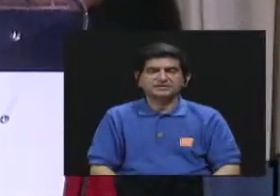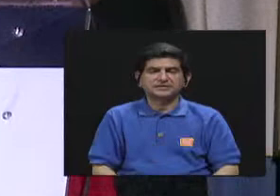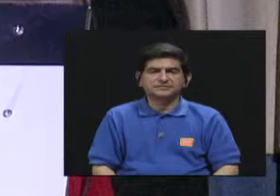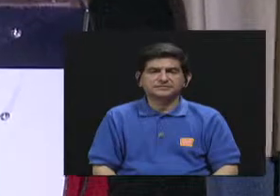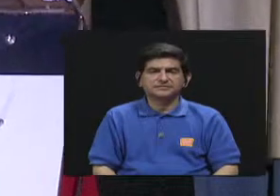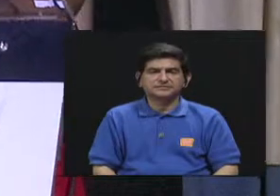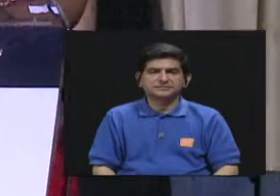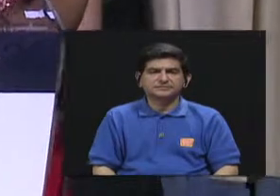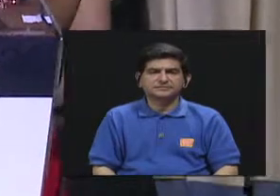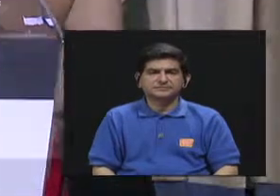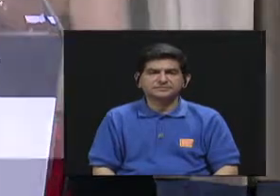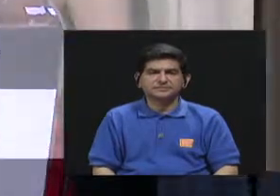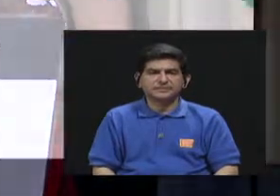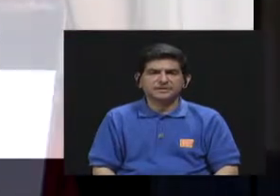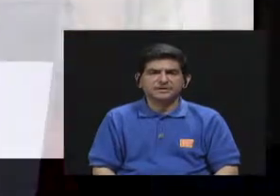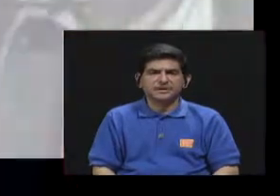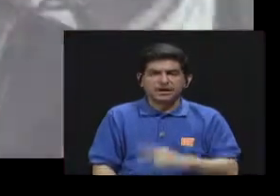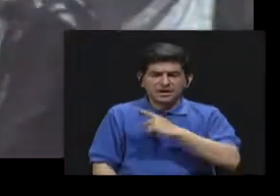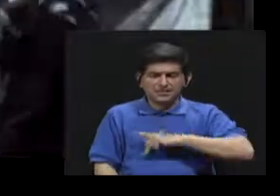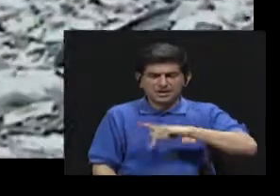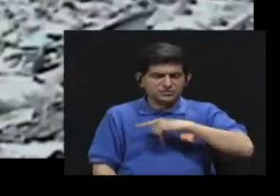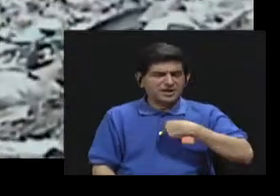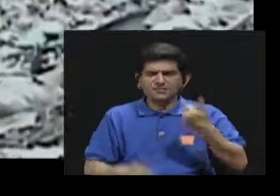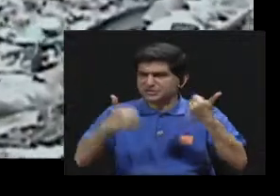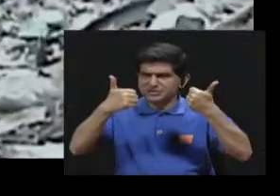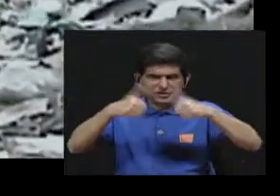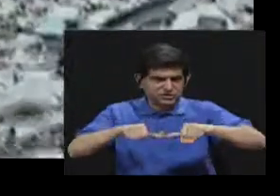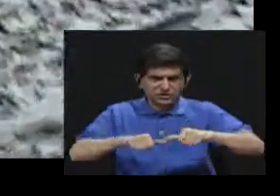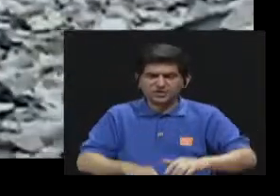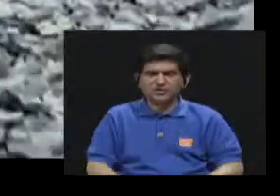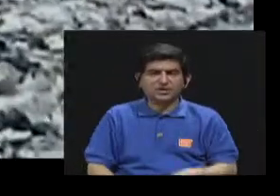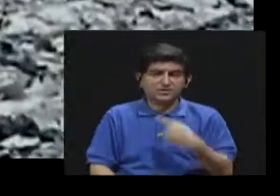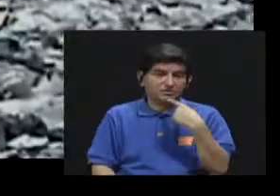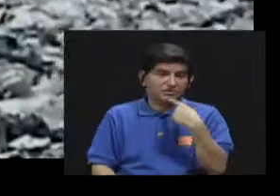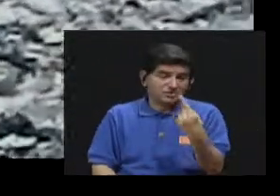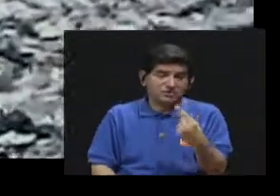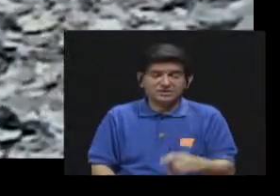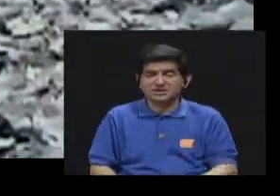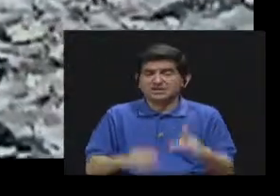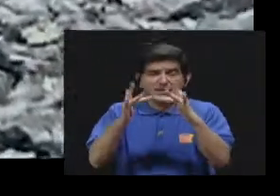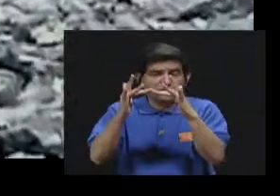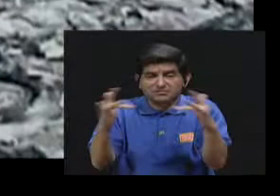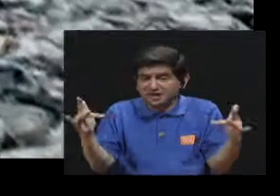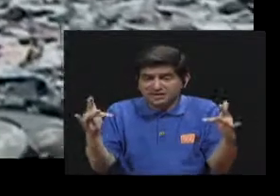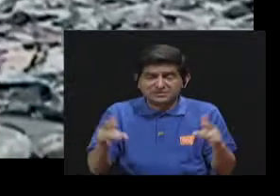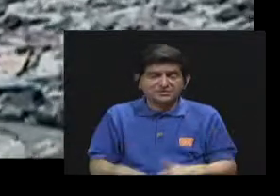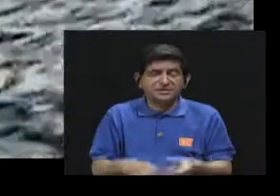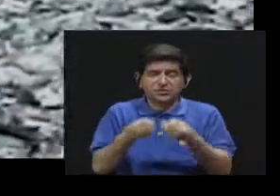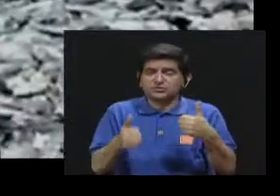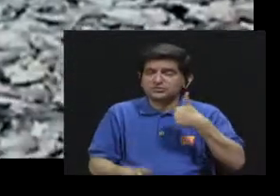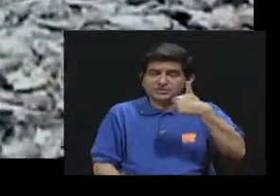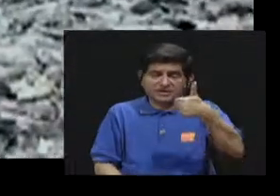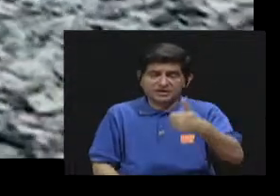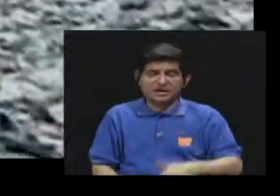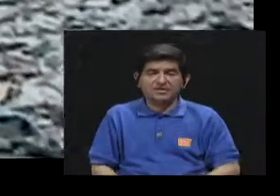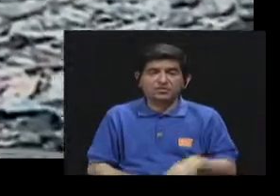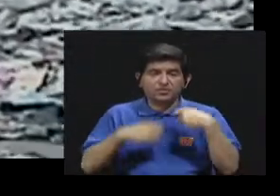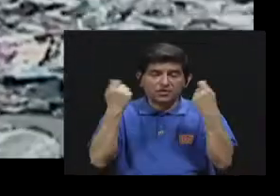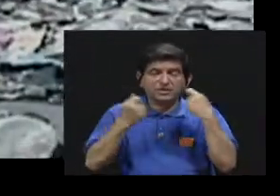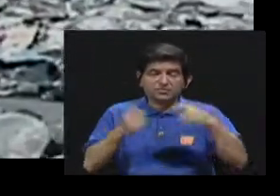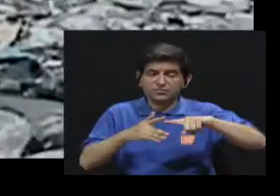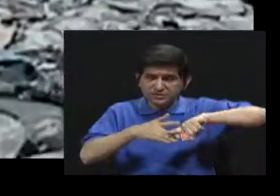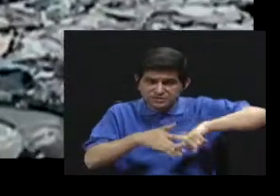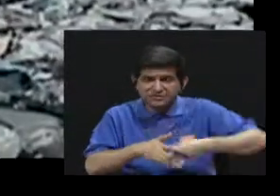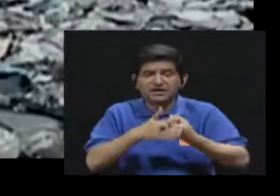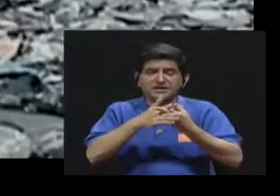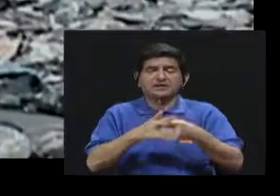estoy muy, personalmente no estoy muy de acuerdo, uh-huh, con la declaratoria de desierto, uh-huh, en un festival que se está forjando y en un